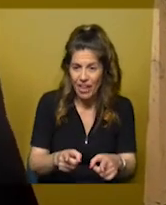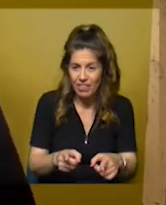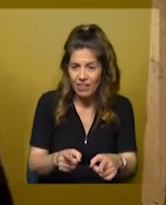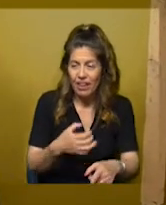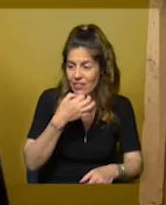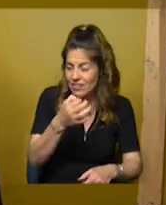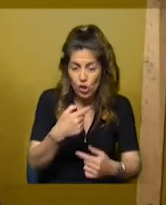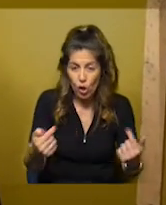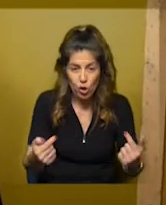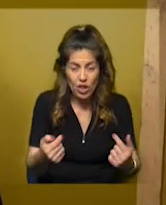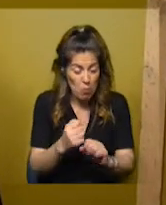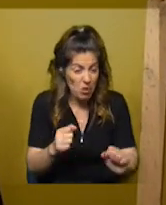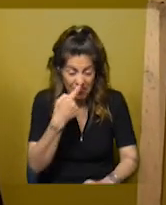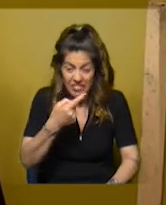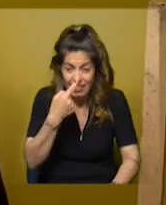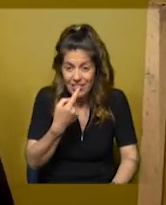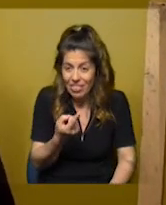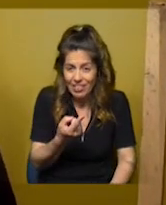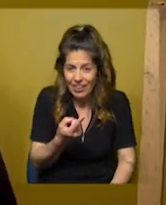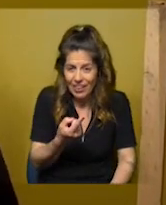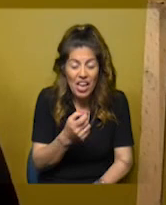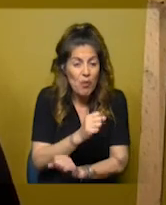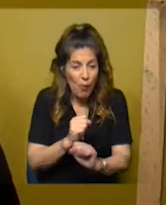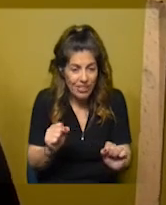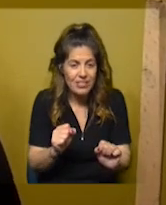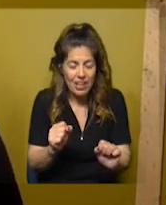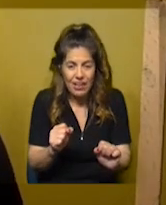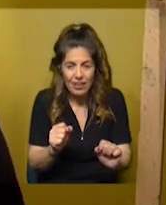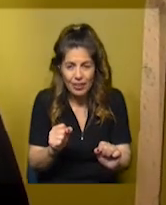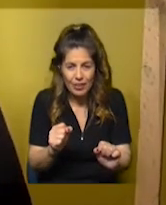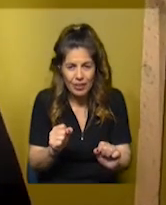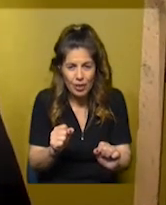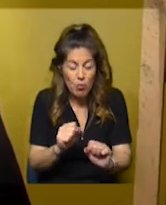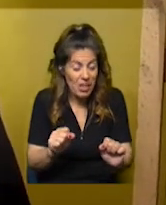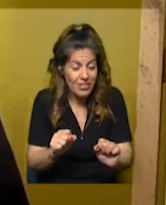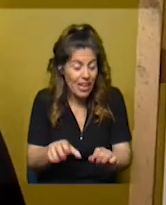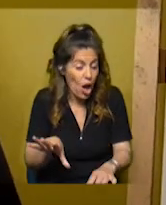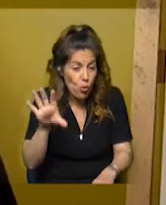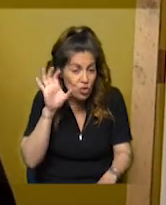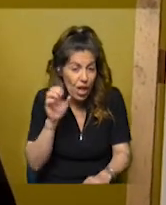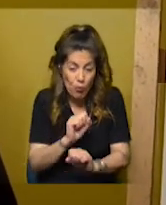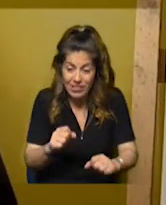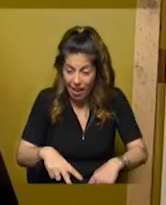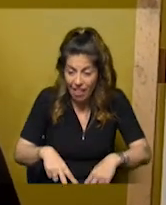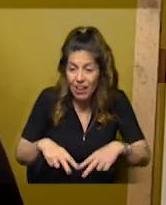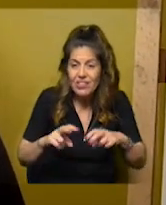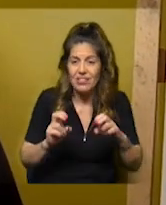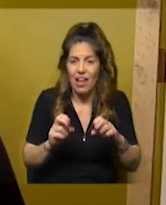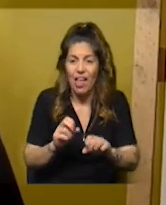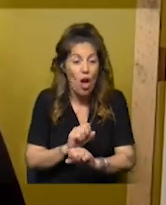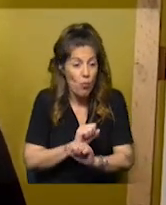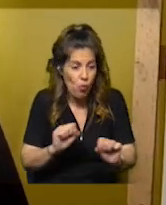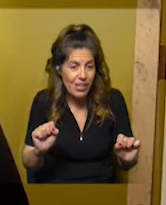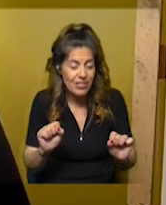que de pronto pueden ser interesantes y pueden ser este eh pueden ser escuchadas pueden ser analizadas y pueden